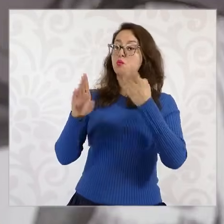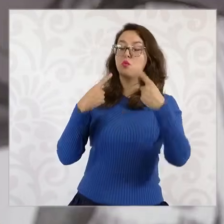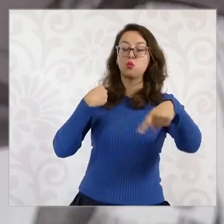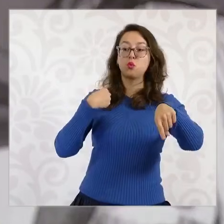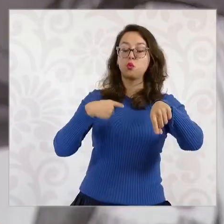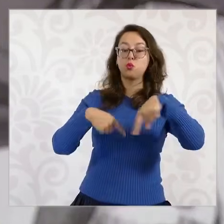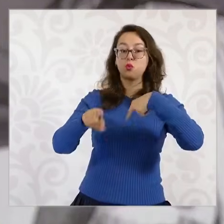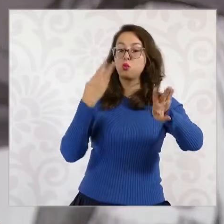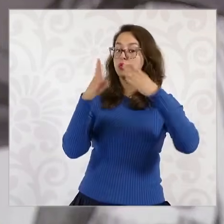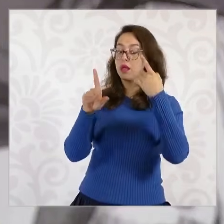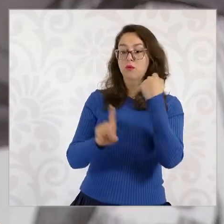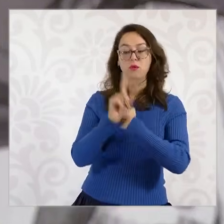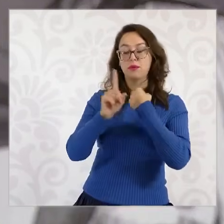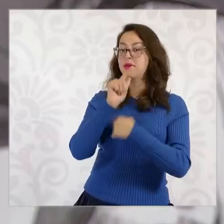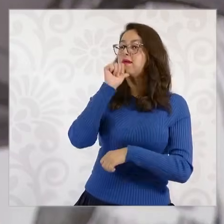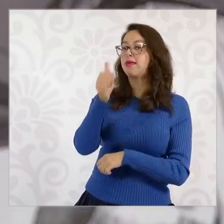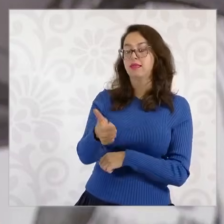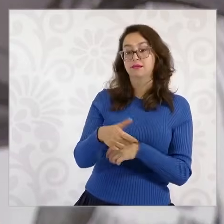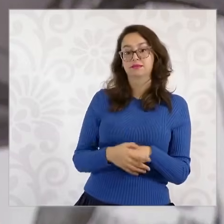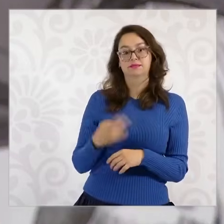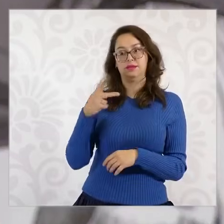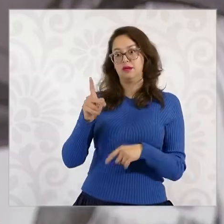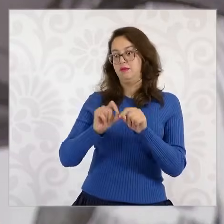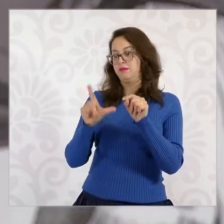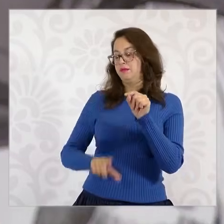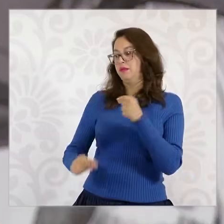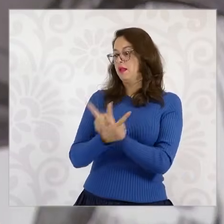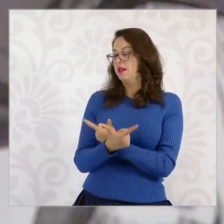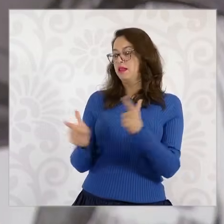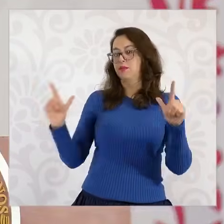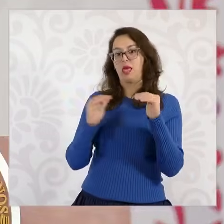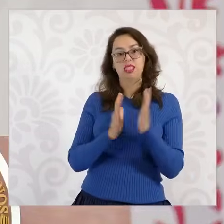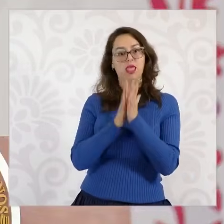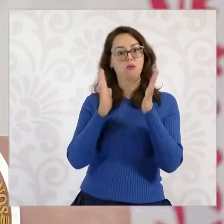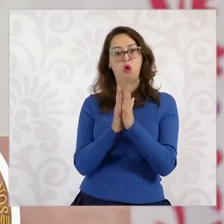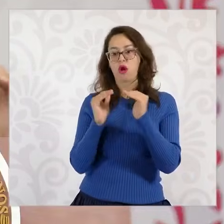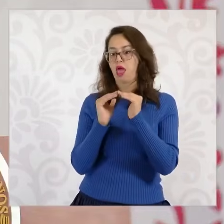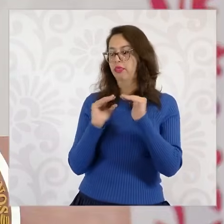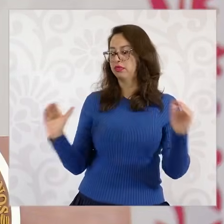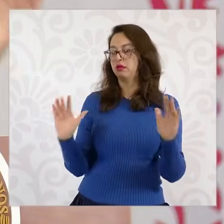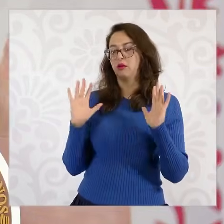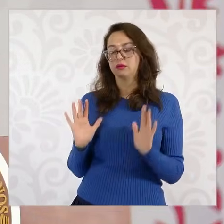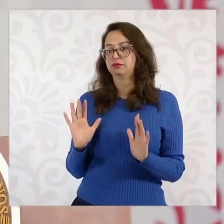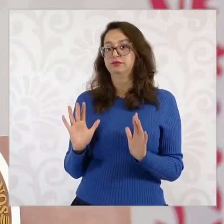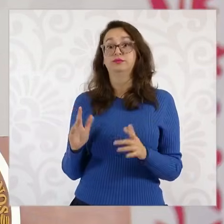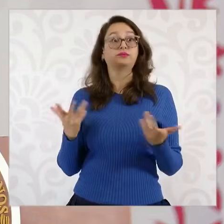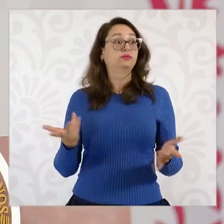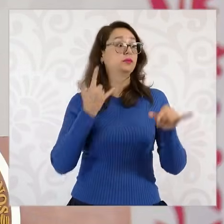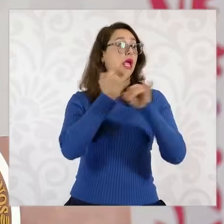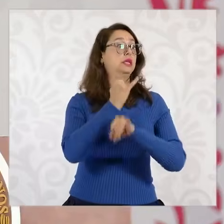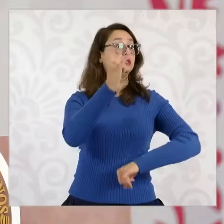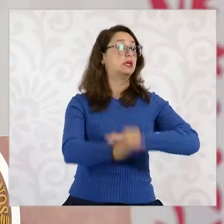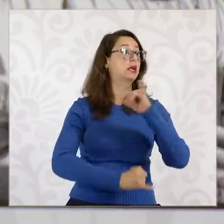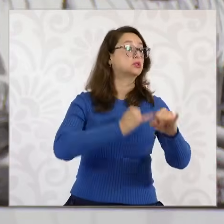México es un país libre, democrático. Nosotros garantizamos, independientemente de los eventos